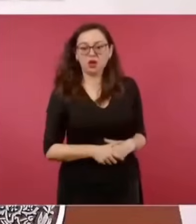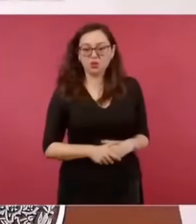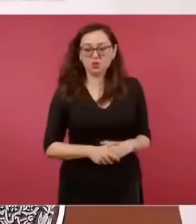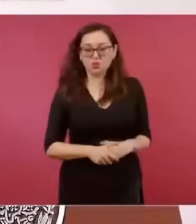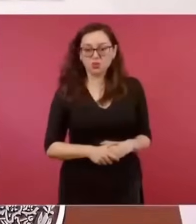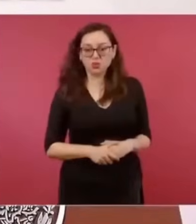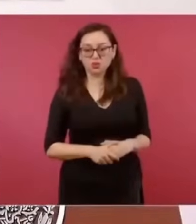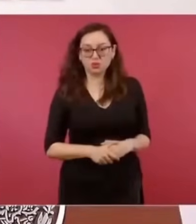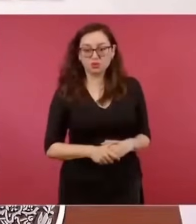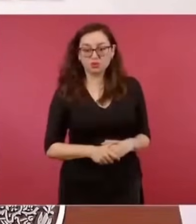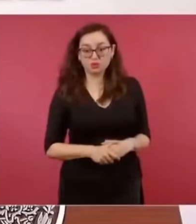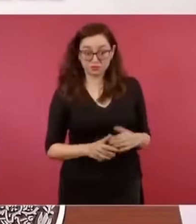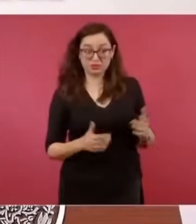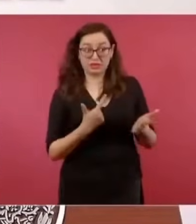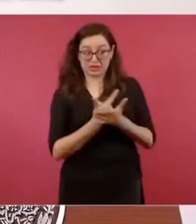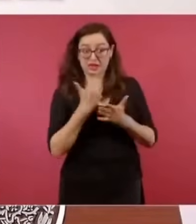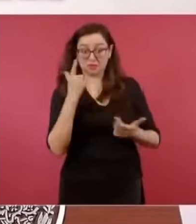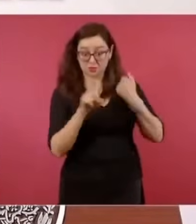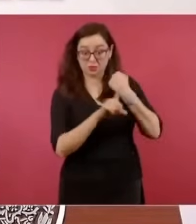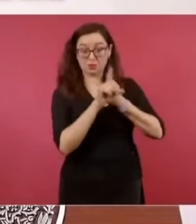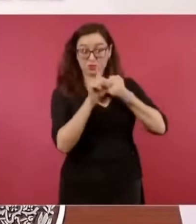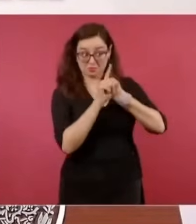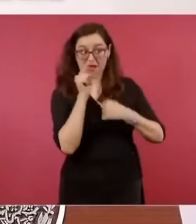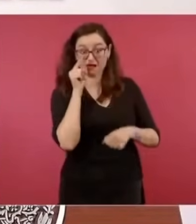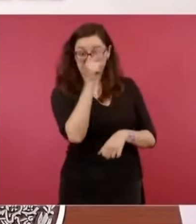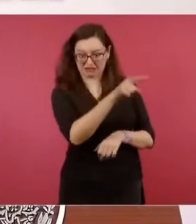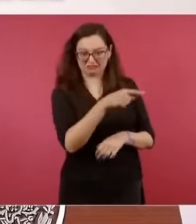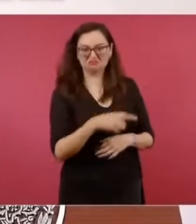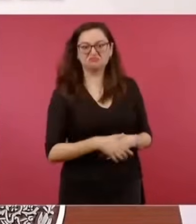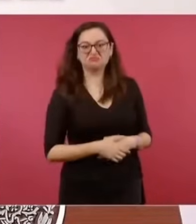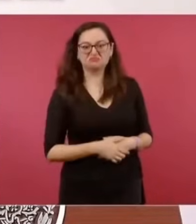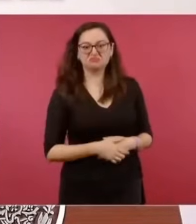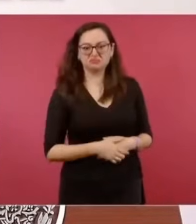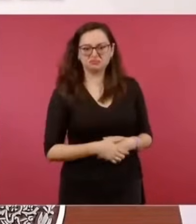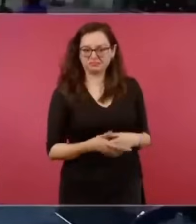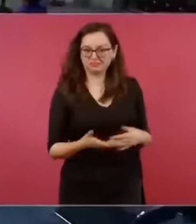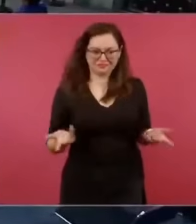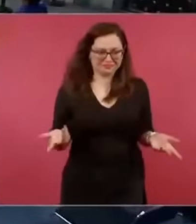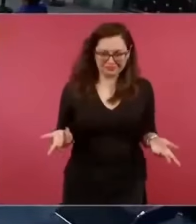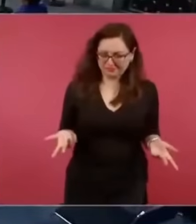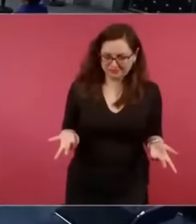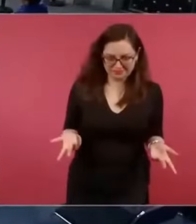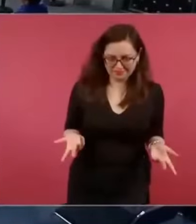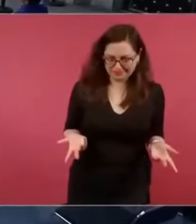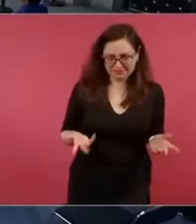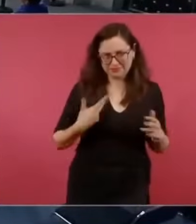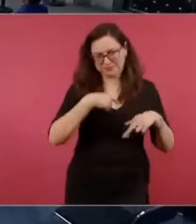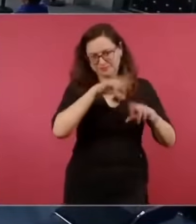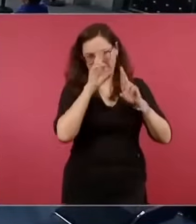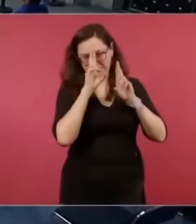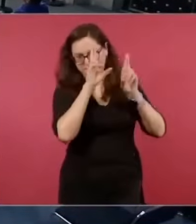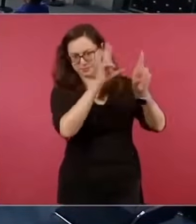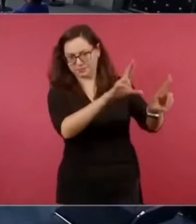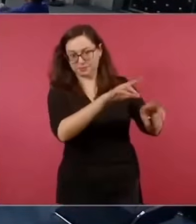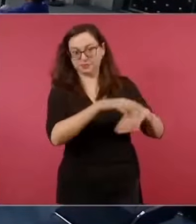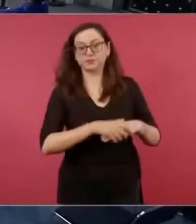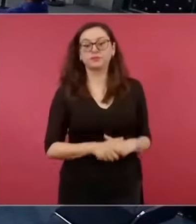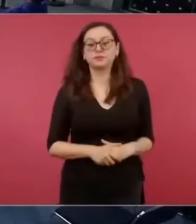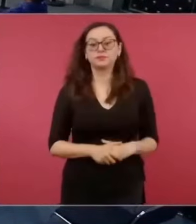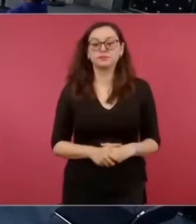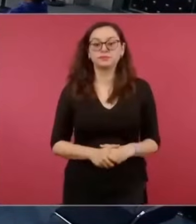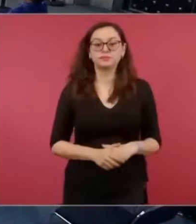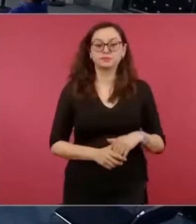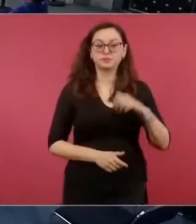los graves problemas que ellos tienen. Pero nosotros somos respetuosos. Pero el señor